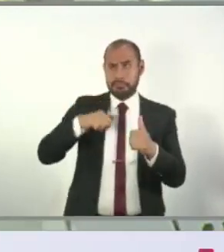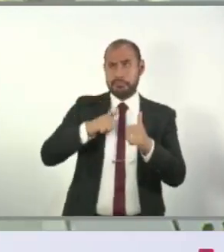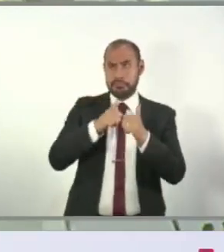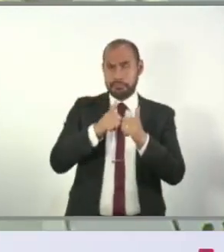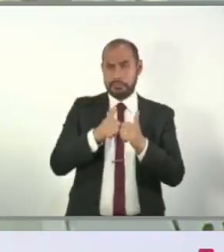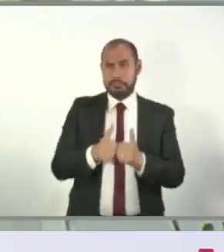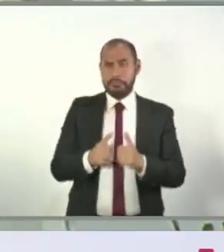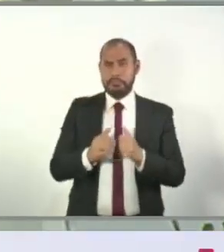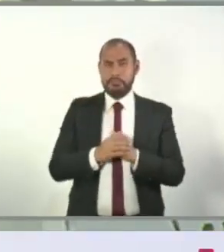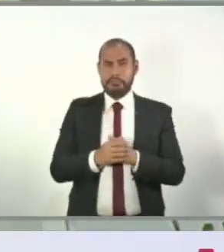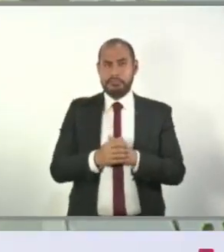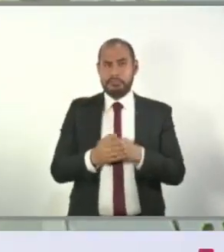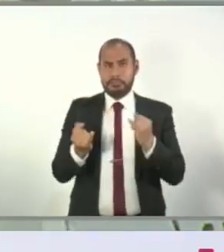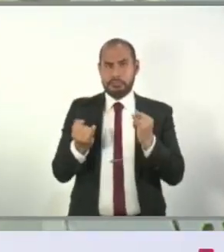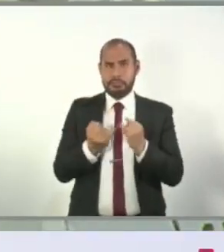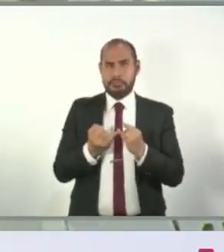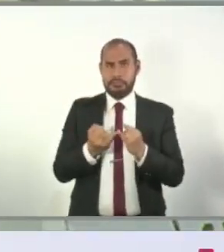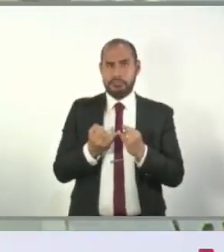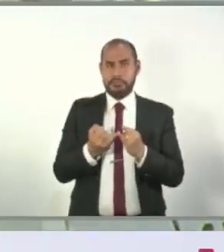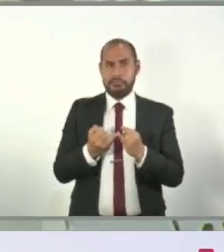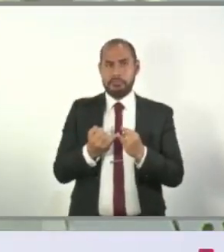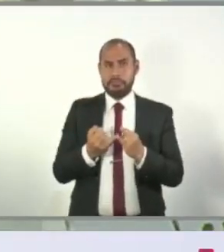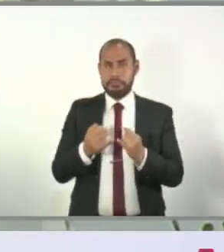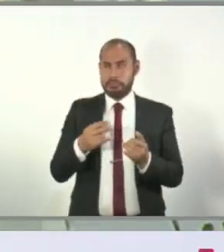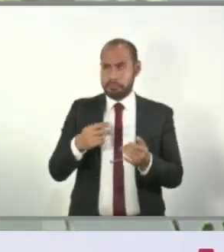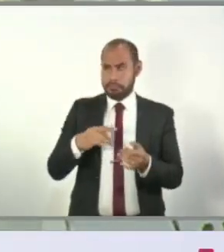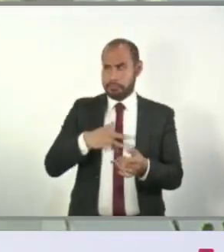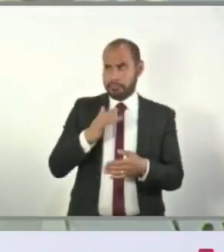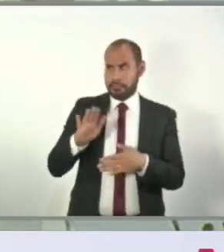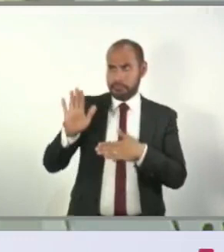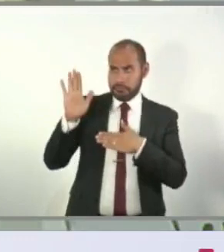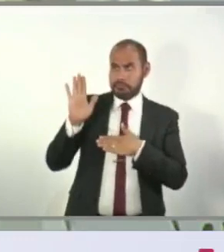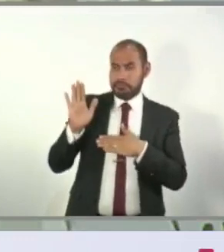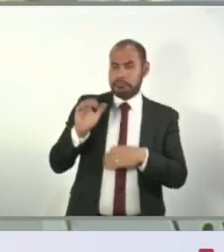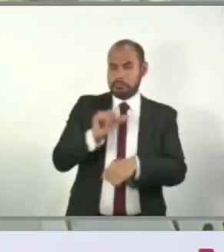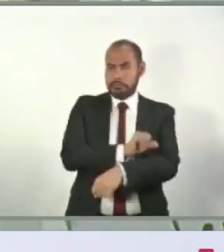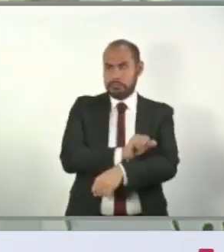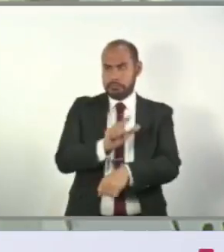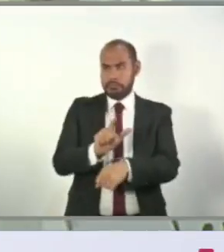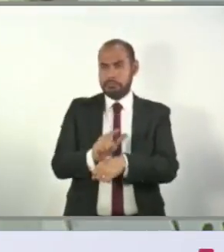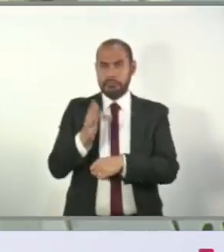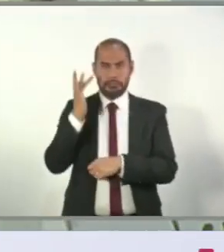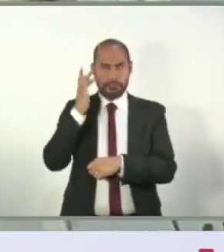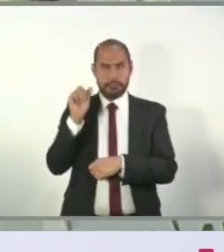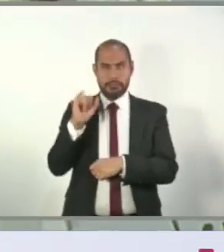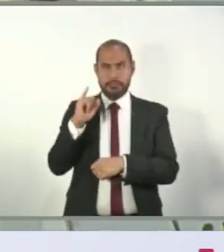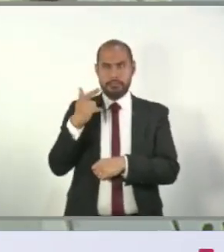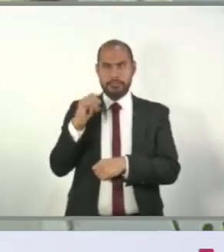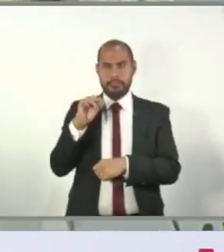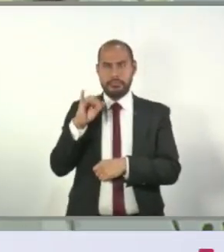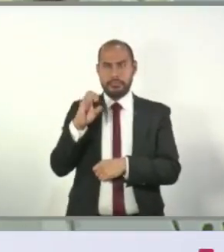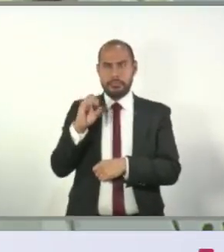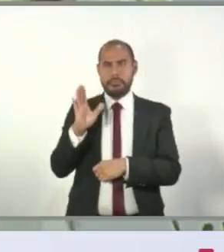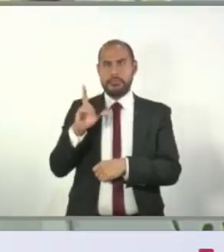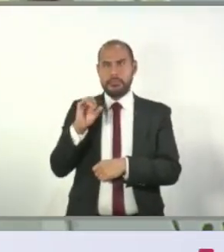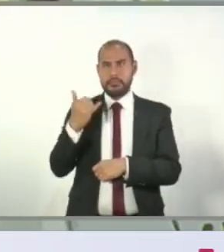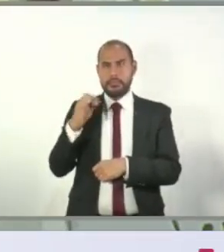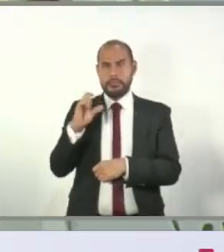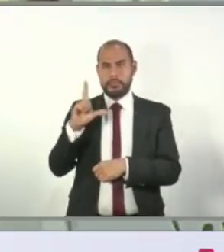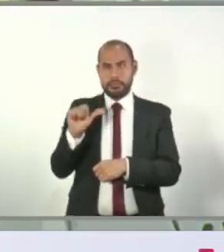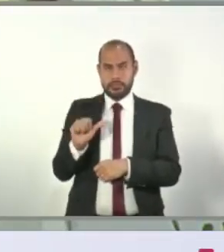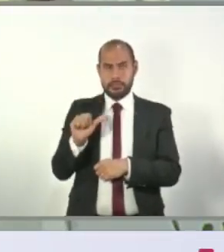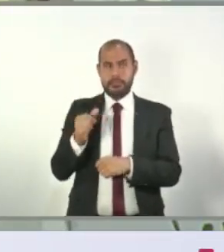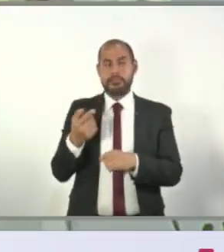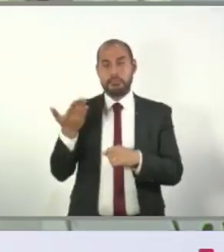nuestra mamita María, con su esposo San José, los apóstoles, San Ignacio de Loyola y cuantos vivieron en tu amistad a través de